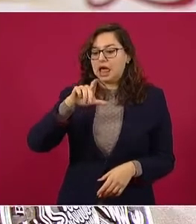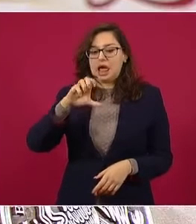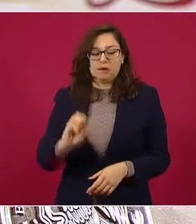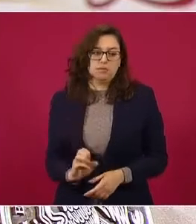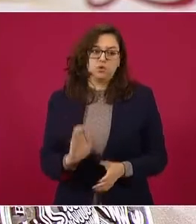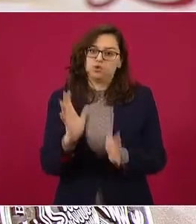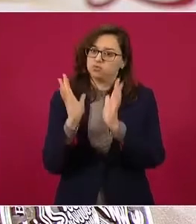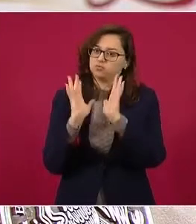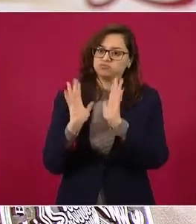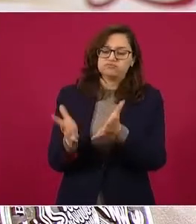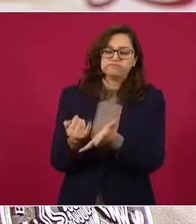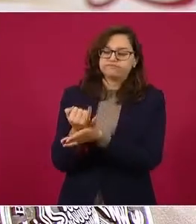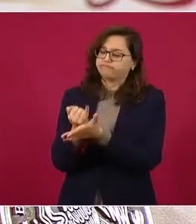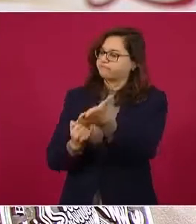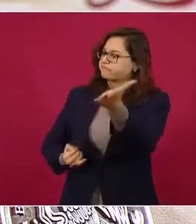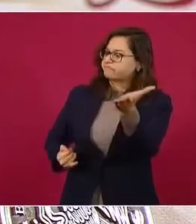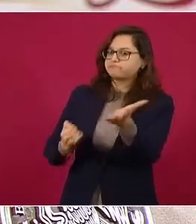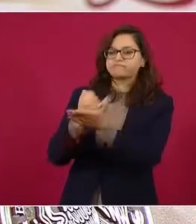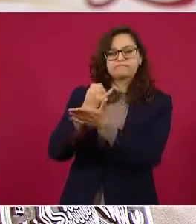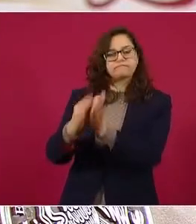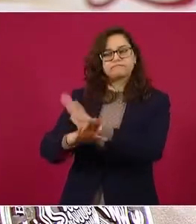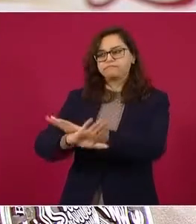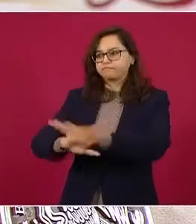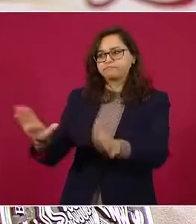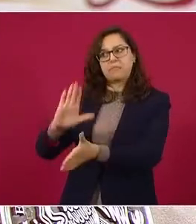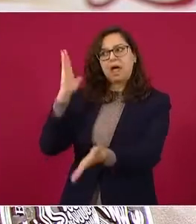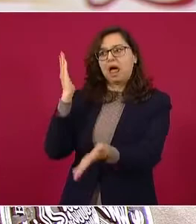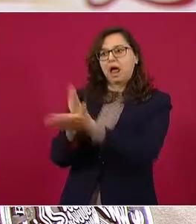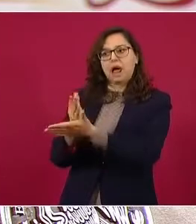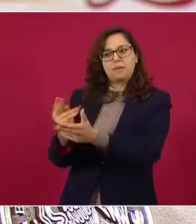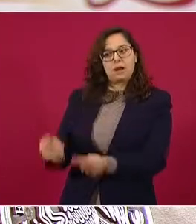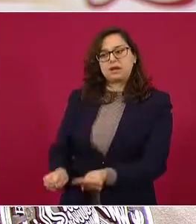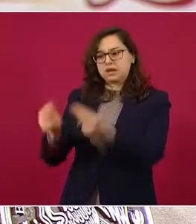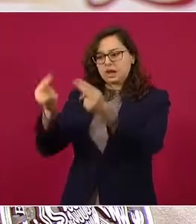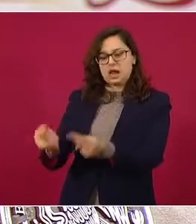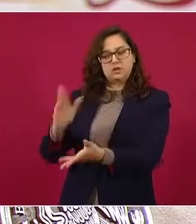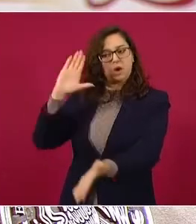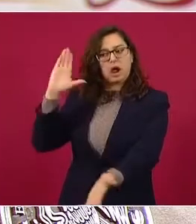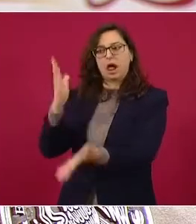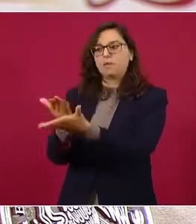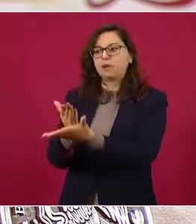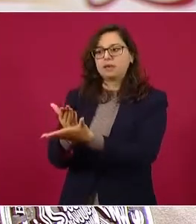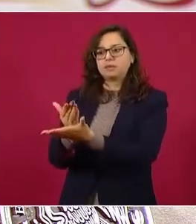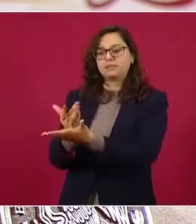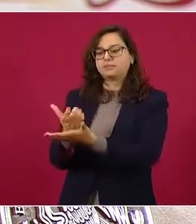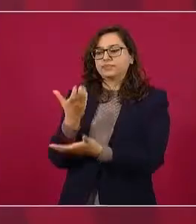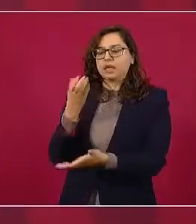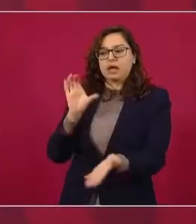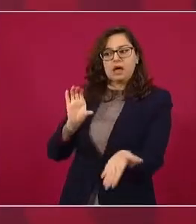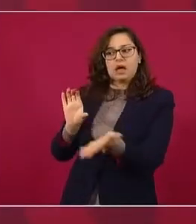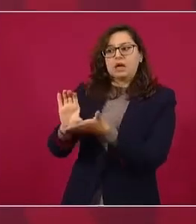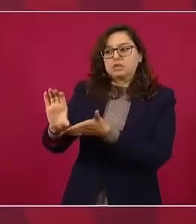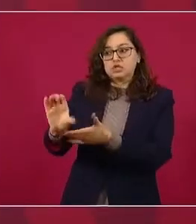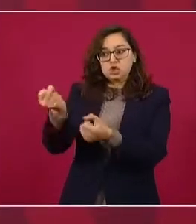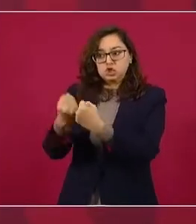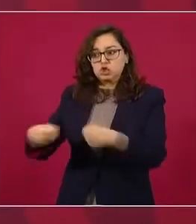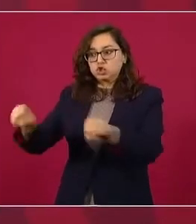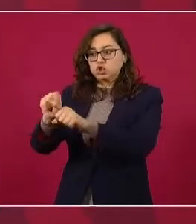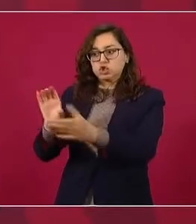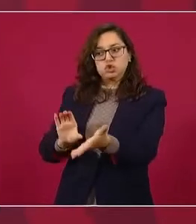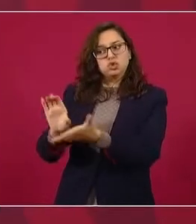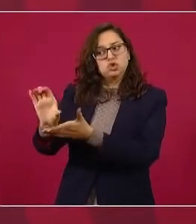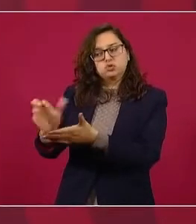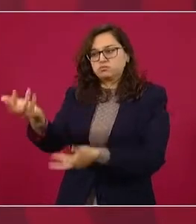concluimos, logramos recuperar el precio, el dinero que habíamos invertido en